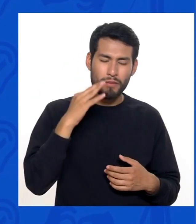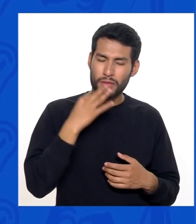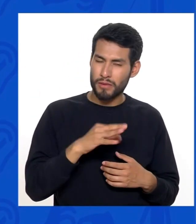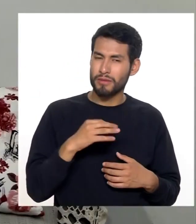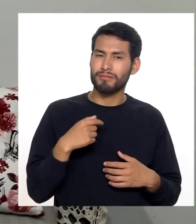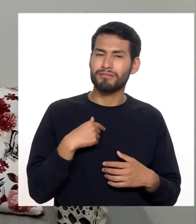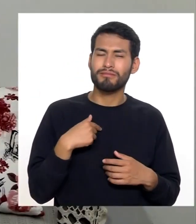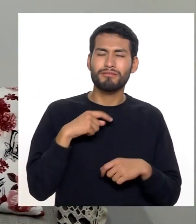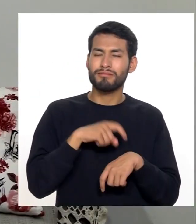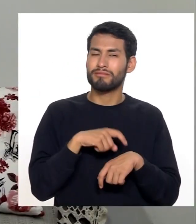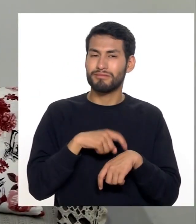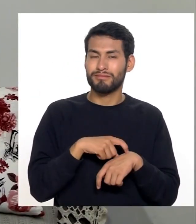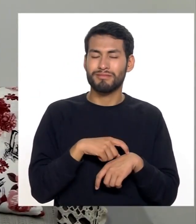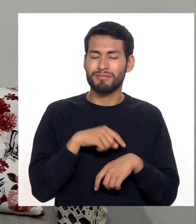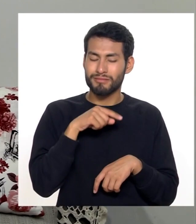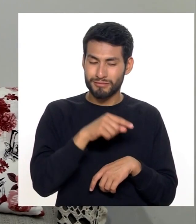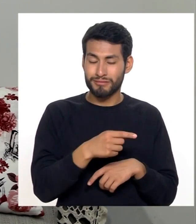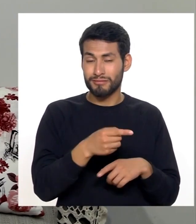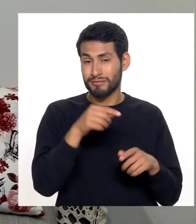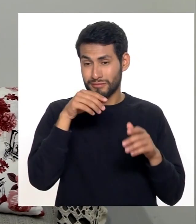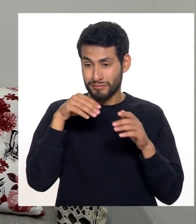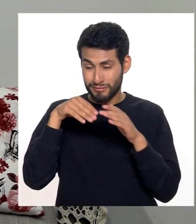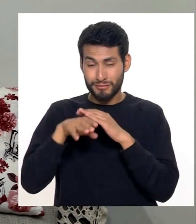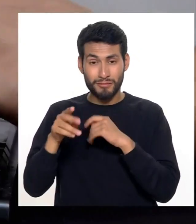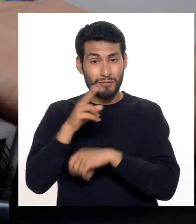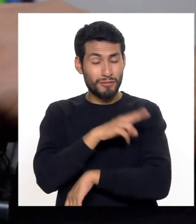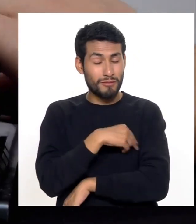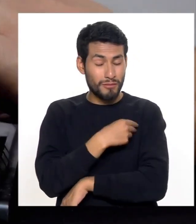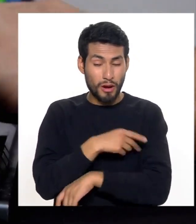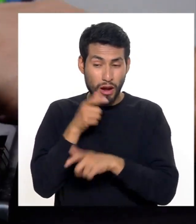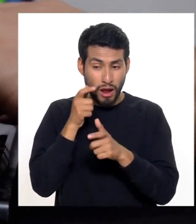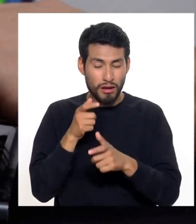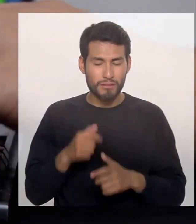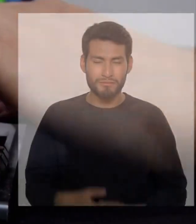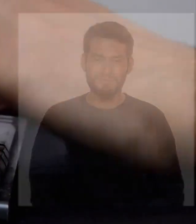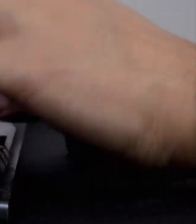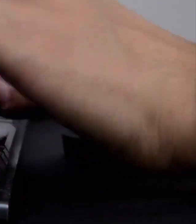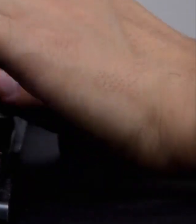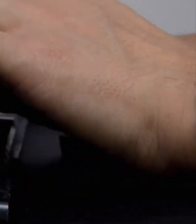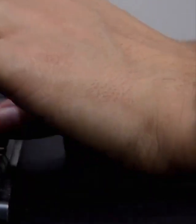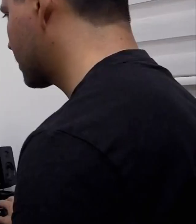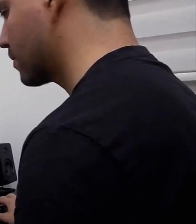estado desde el momento que ella entró al hospital.